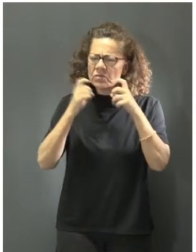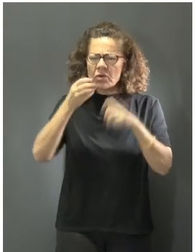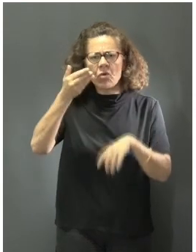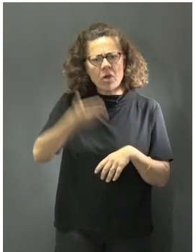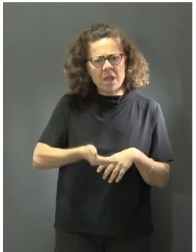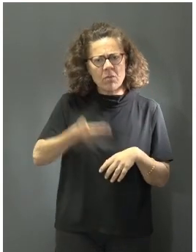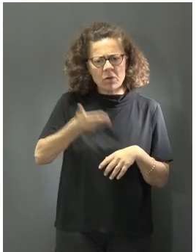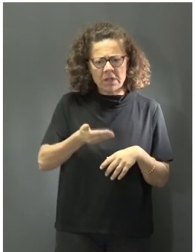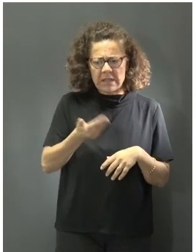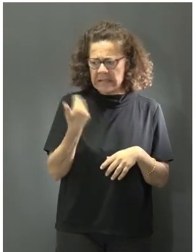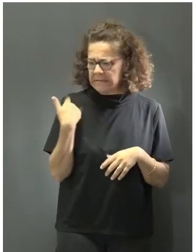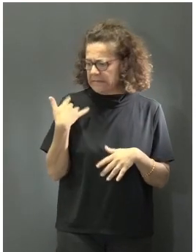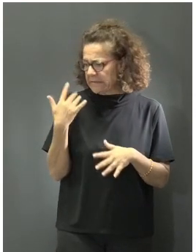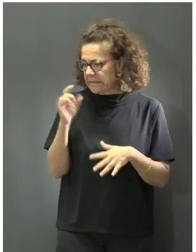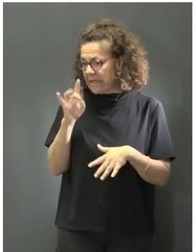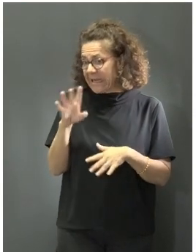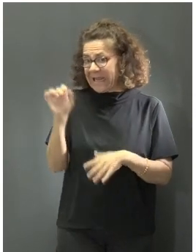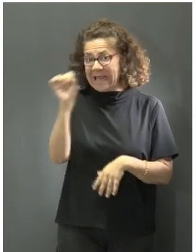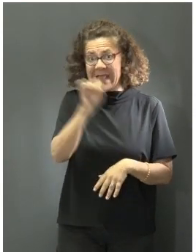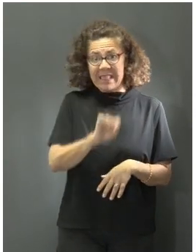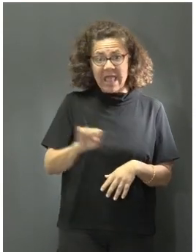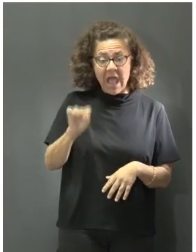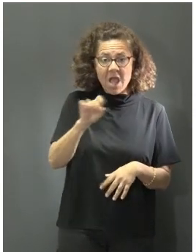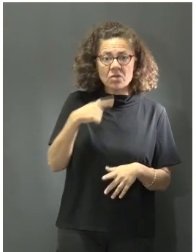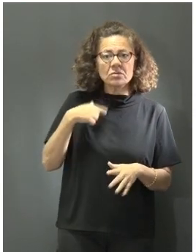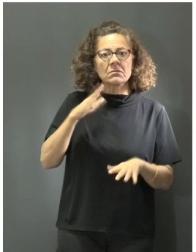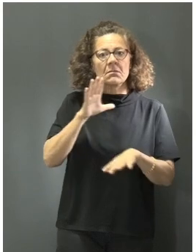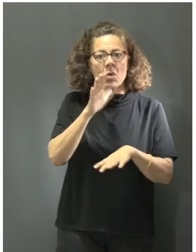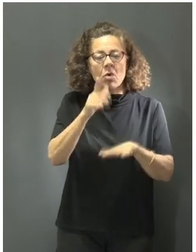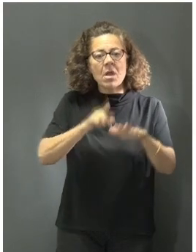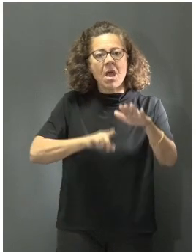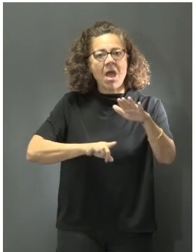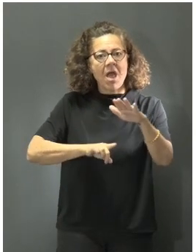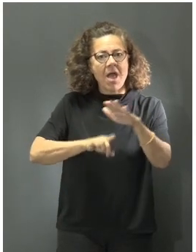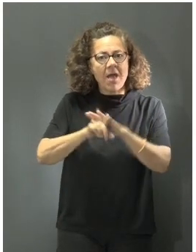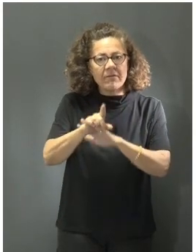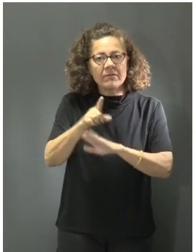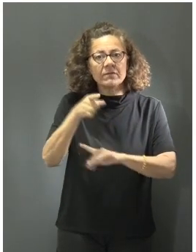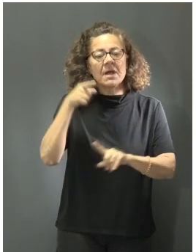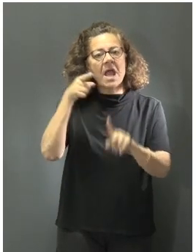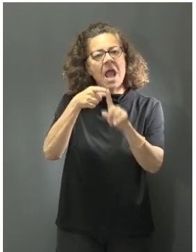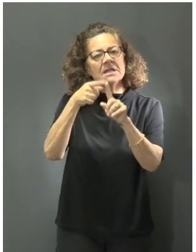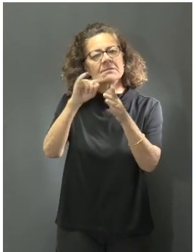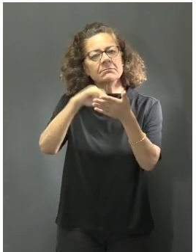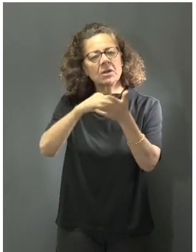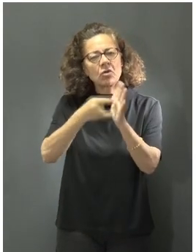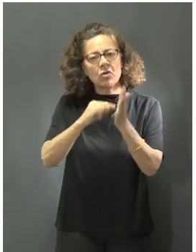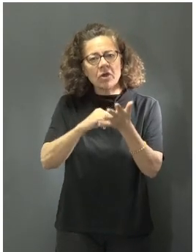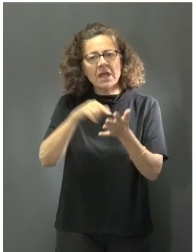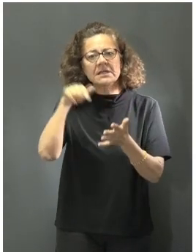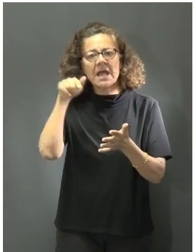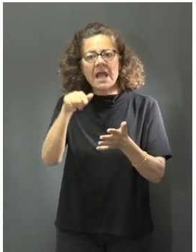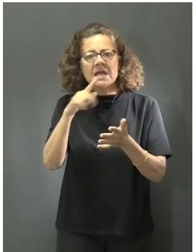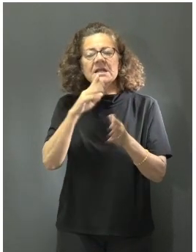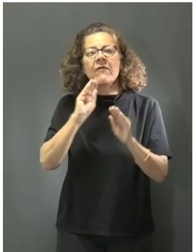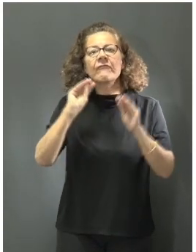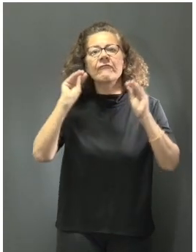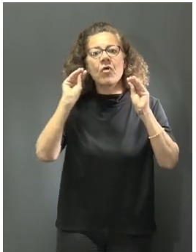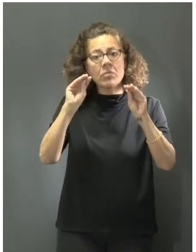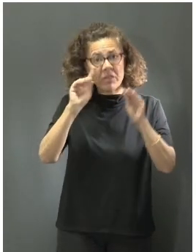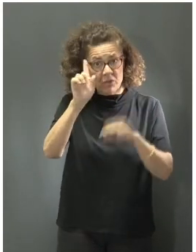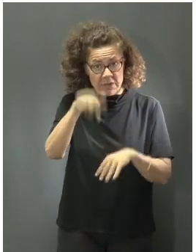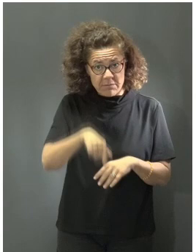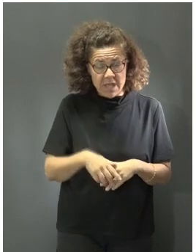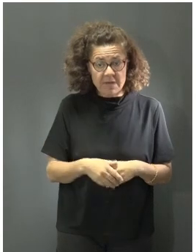durante estos 15 años, ¿no?, en avanzar hacia esas metodologías, esa formación